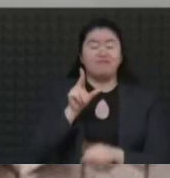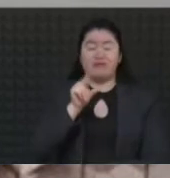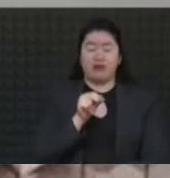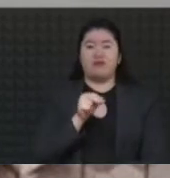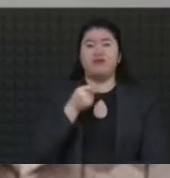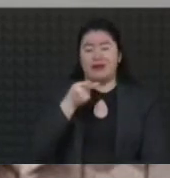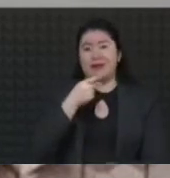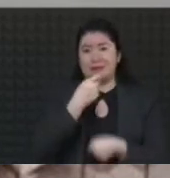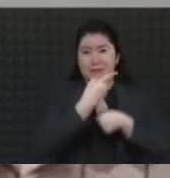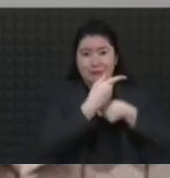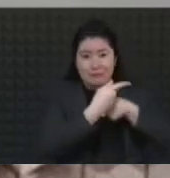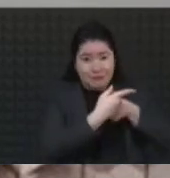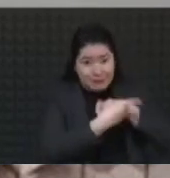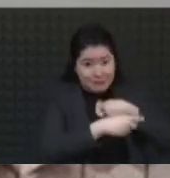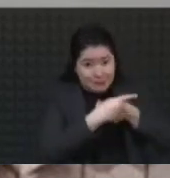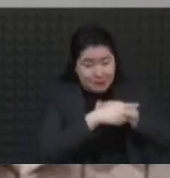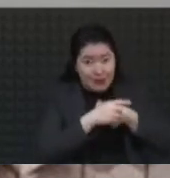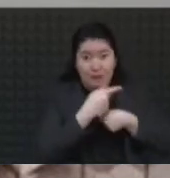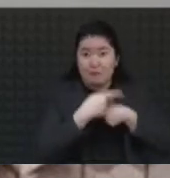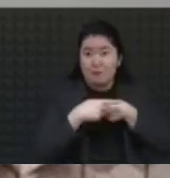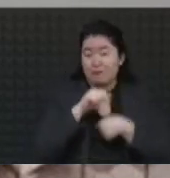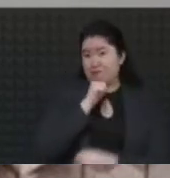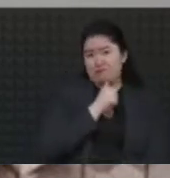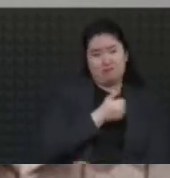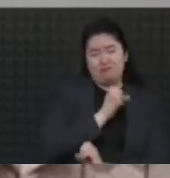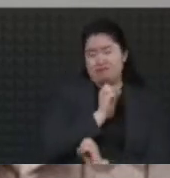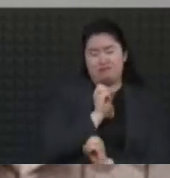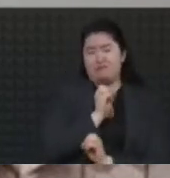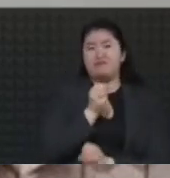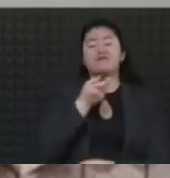sí representó pues una situación de